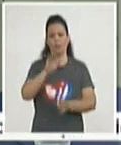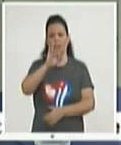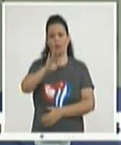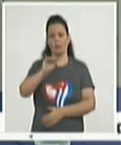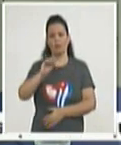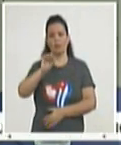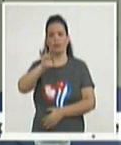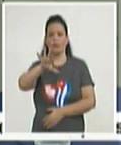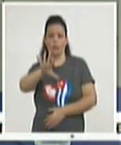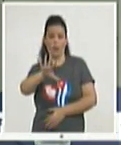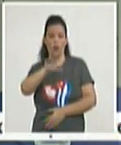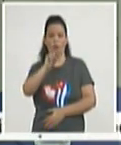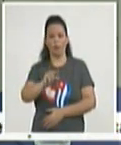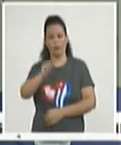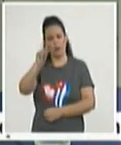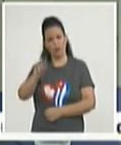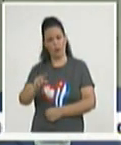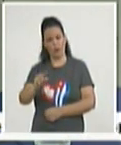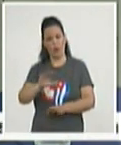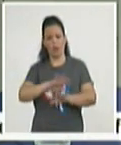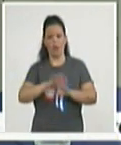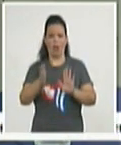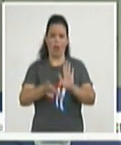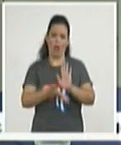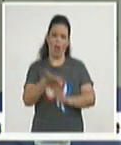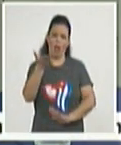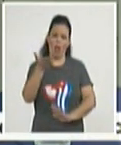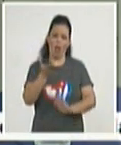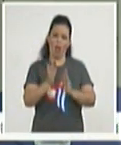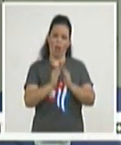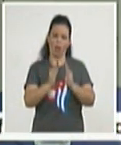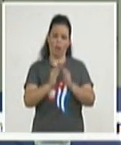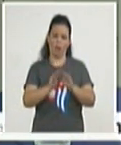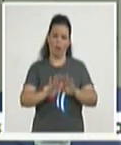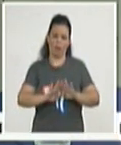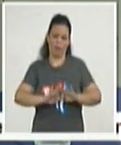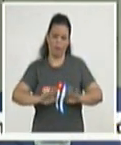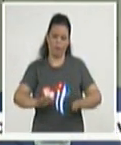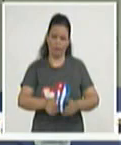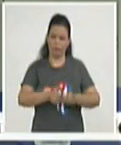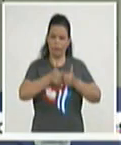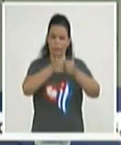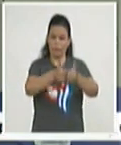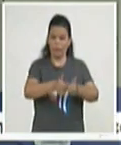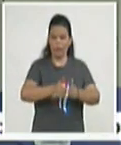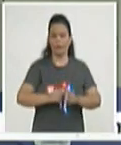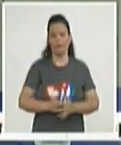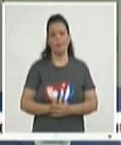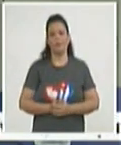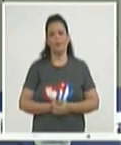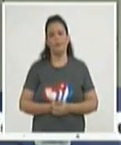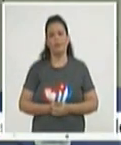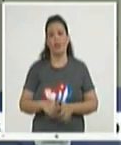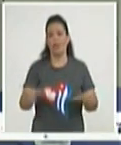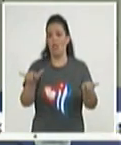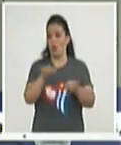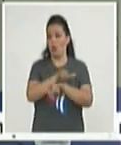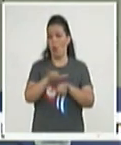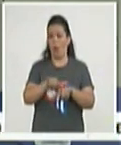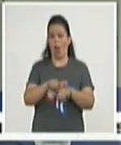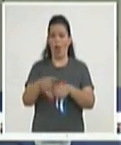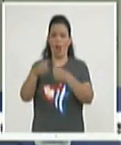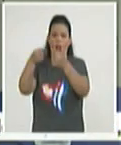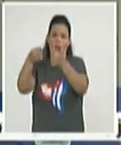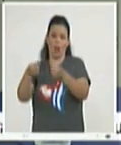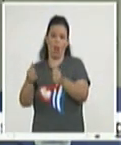7.805 personas fueron dadas de alta de los hospitales, de sus domicilios, los que estaban en ingreso